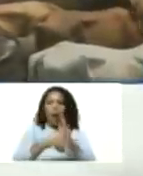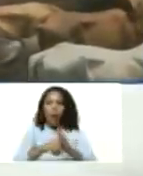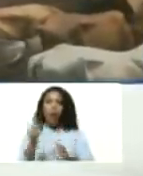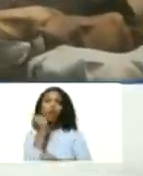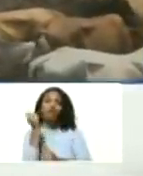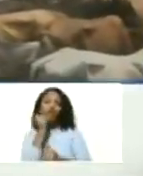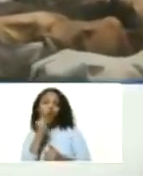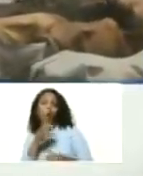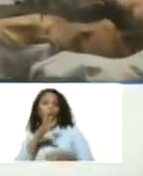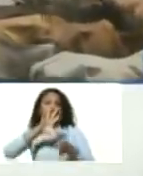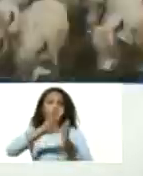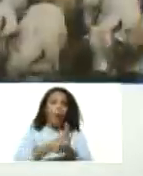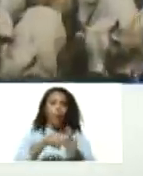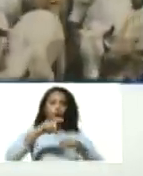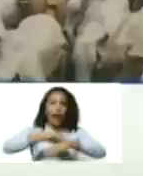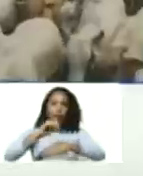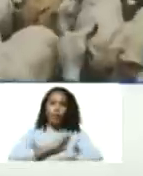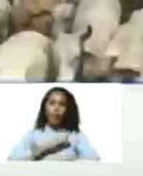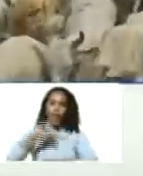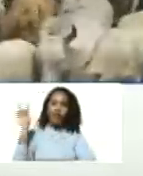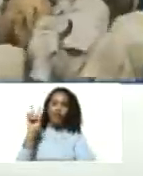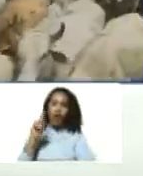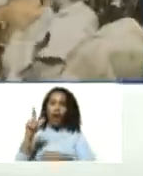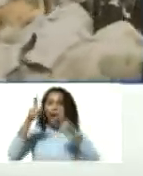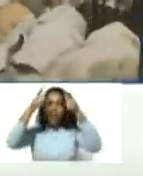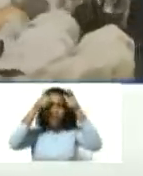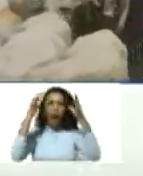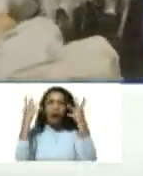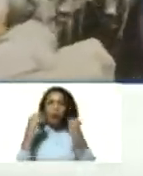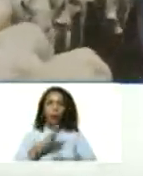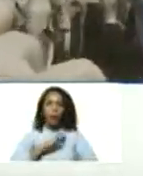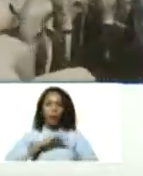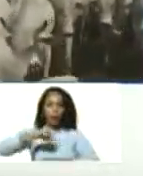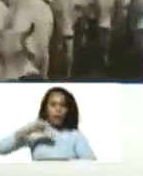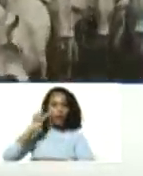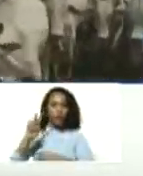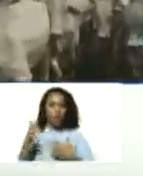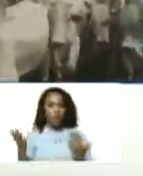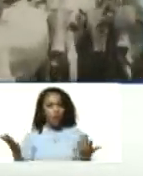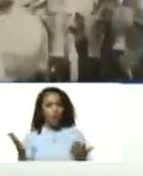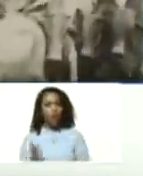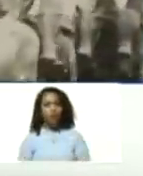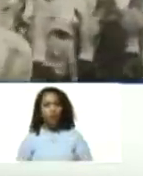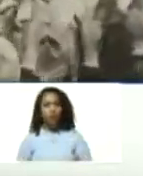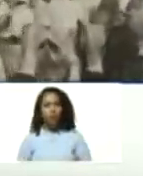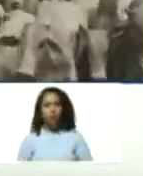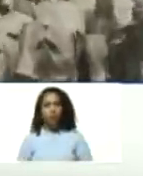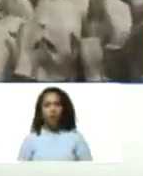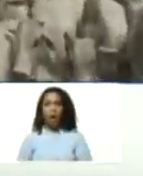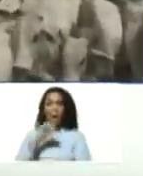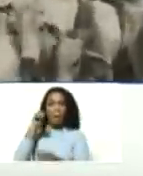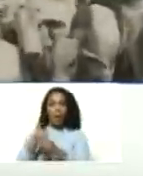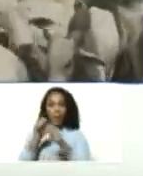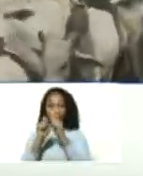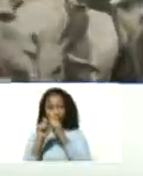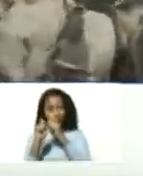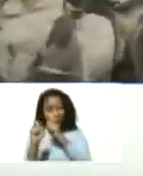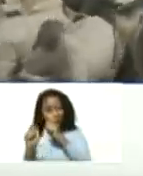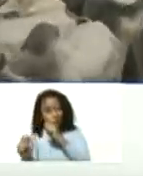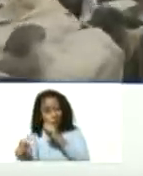la carne de los venezolanos el ganado de los venezolanos meter la lupa de eso